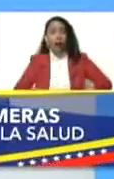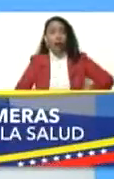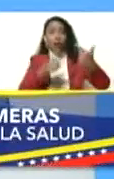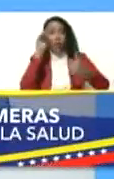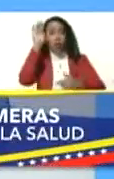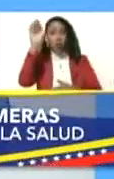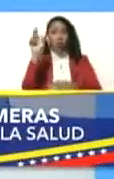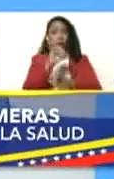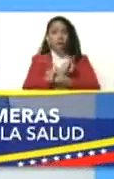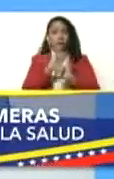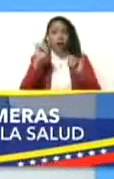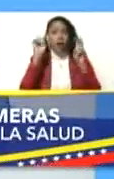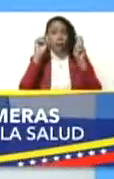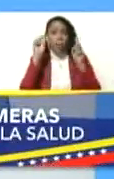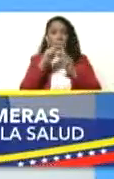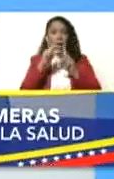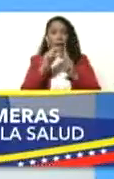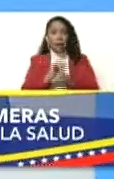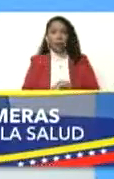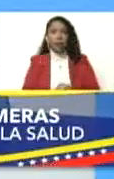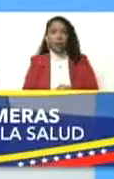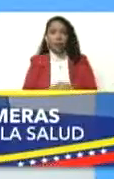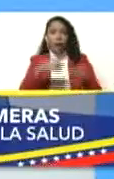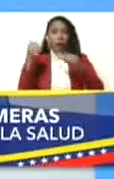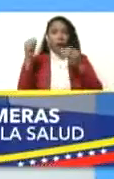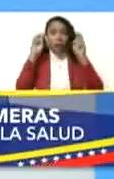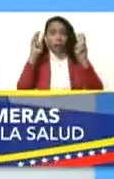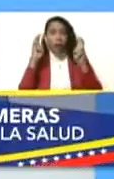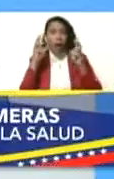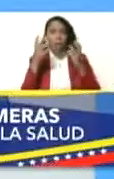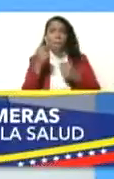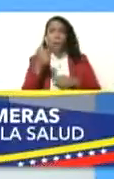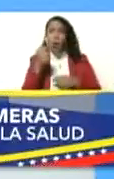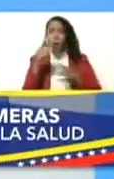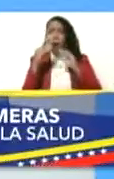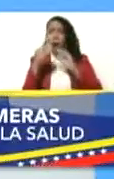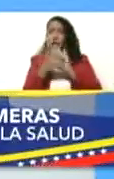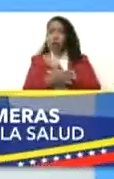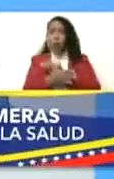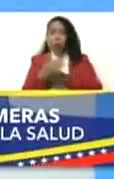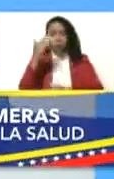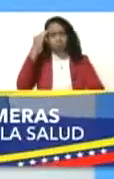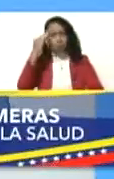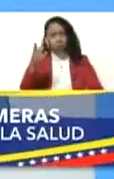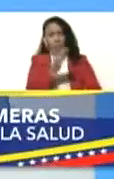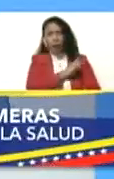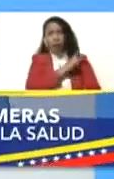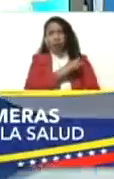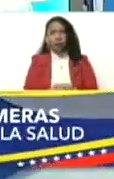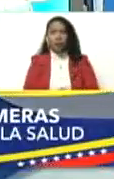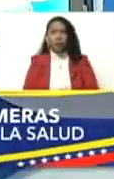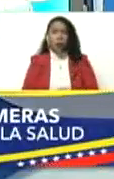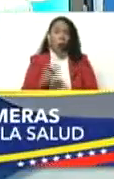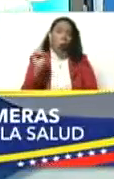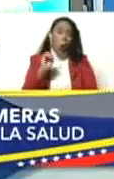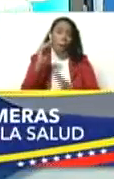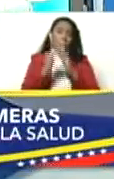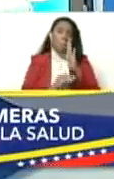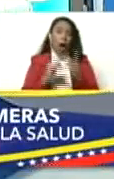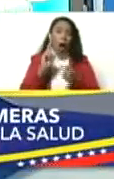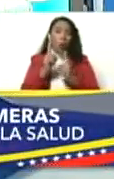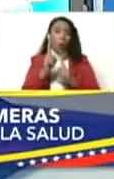de la cita. De este tema se ha tratado poco, mi comandante en jefe, o al menos pasa ignorado para